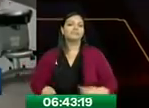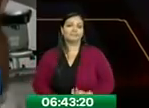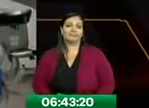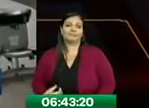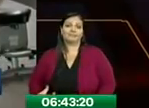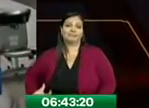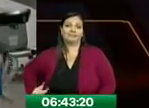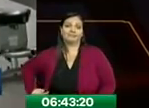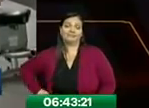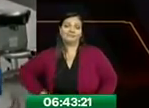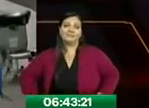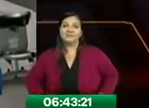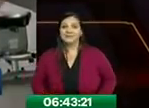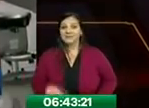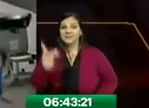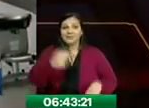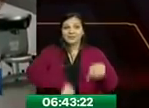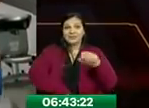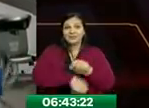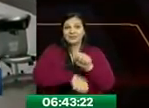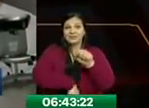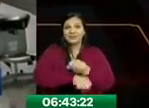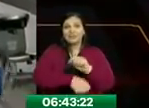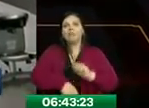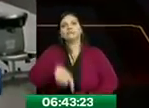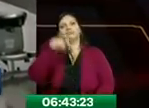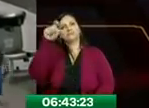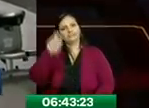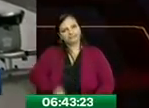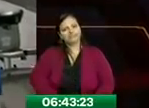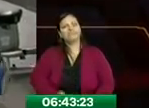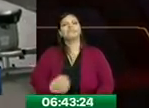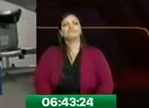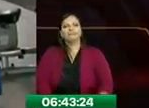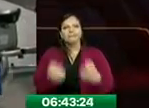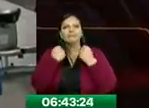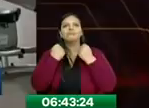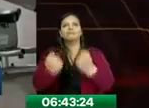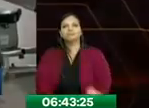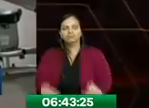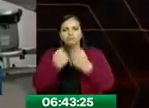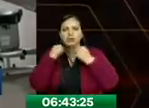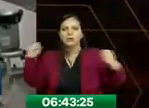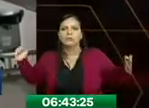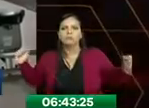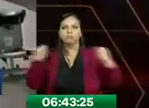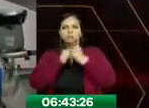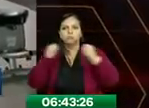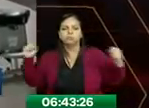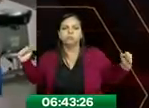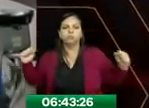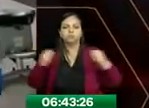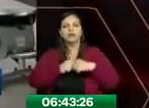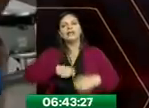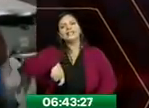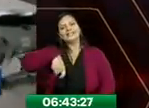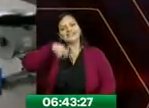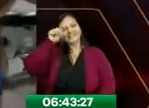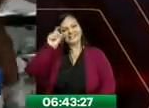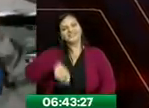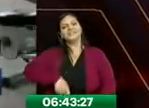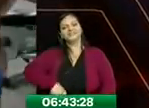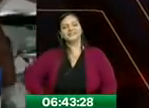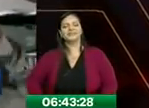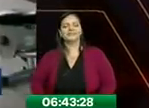deben estar indudablemente, los hombres ahí siempre pendientes de estar en su estado físico bastante bueno, ¿no? En su forma y